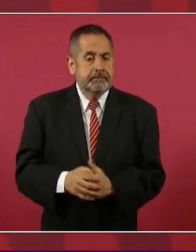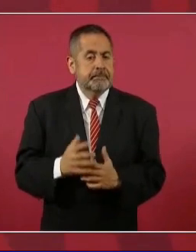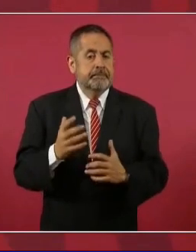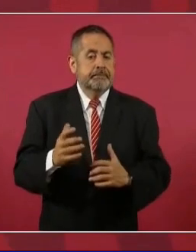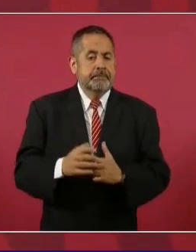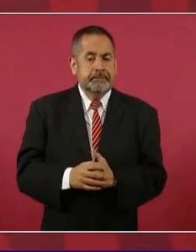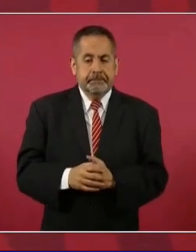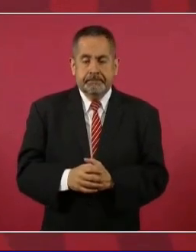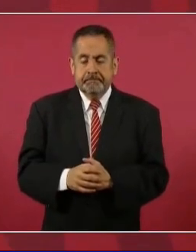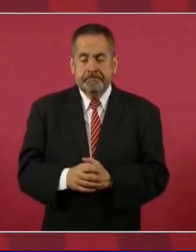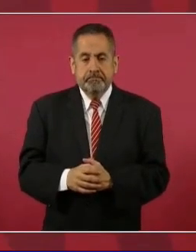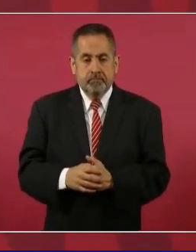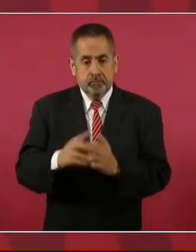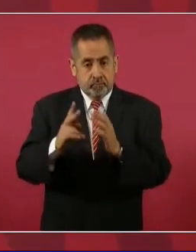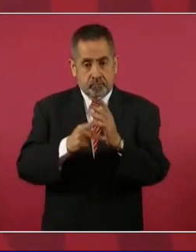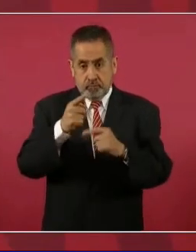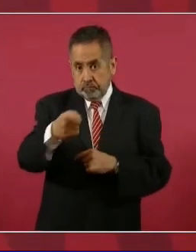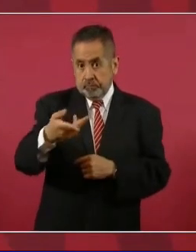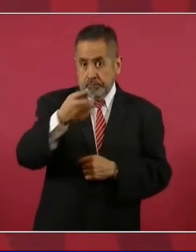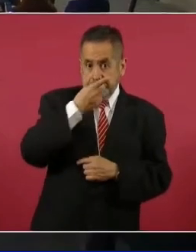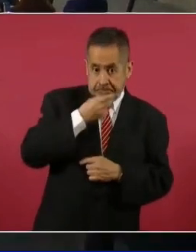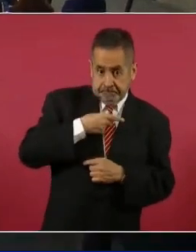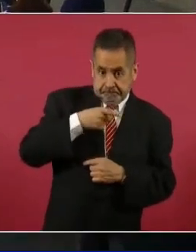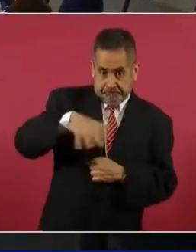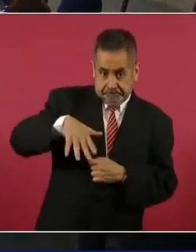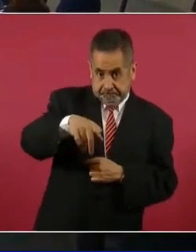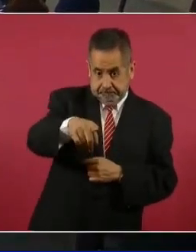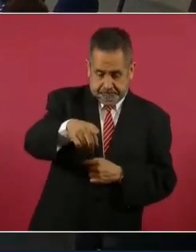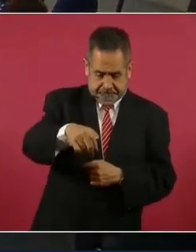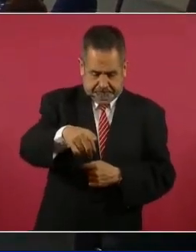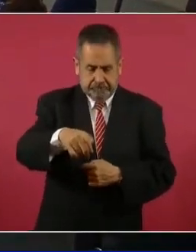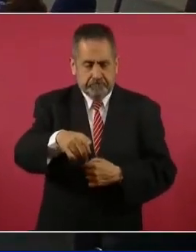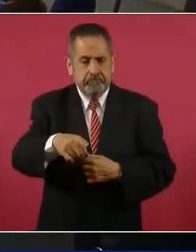Entonces, regresando a tu planteamiento,